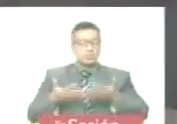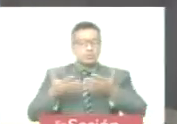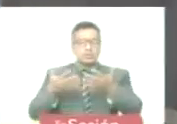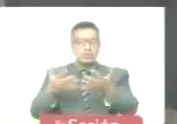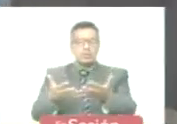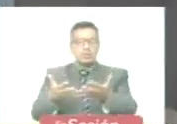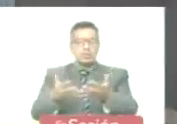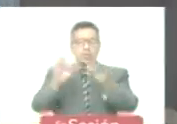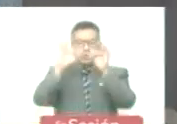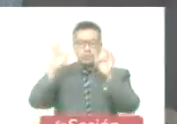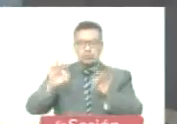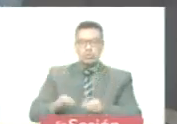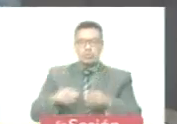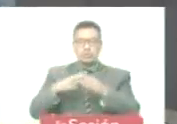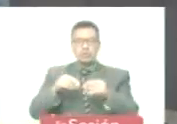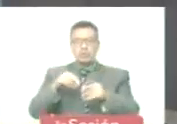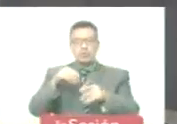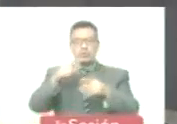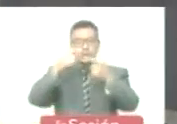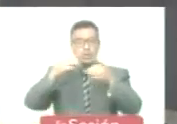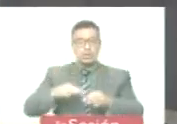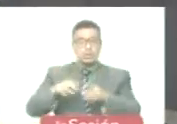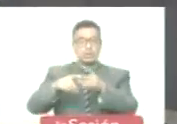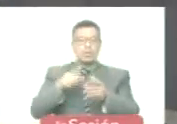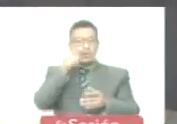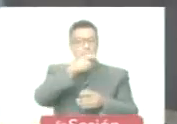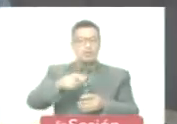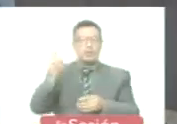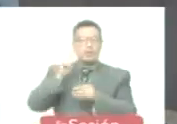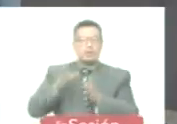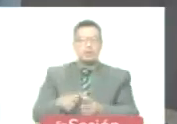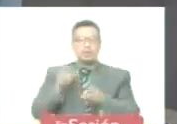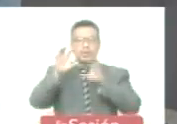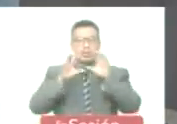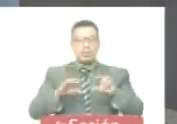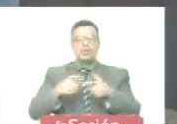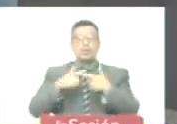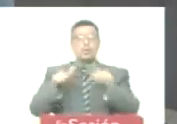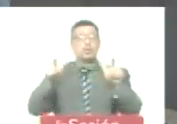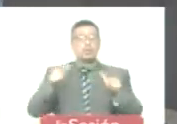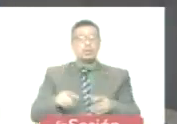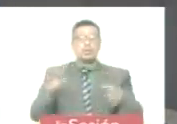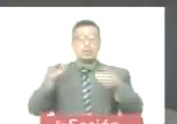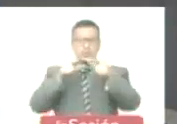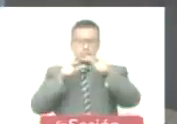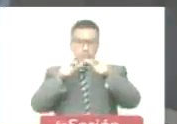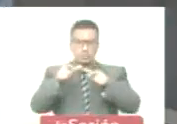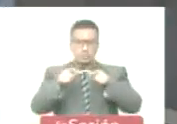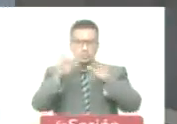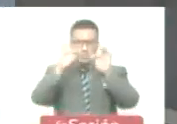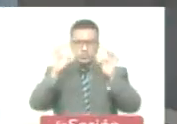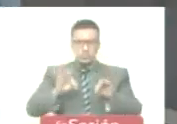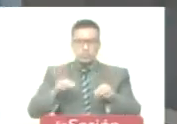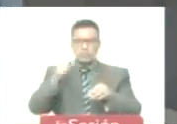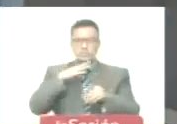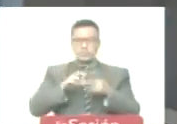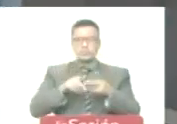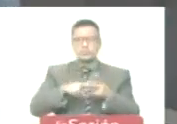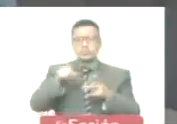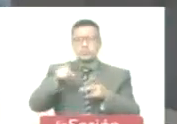un símbolo del patrimonio inmaterial de la República al pueblo de Venezuela y a las naciones libertadas una imagen actualizada, una